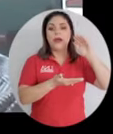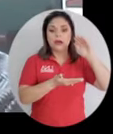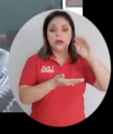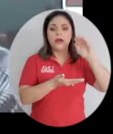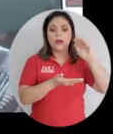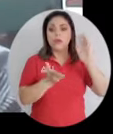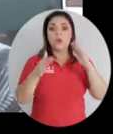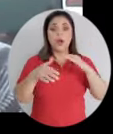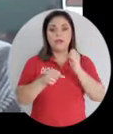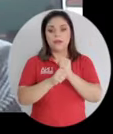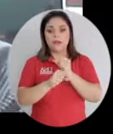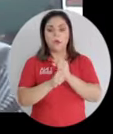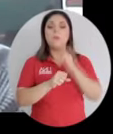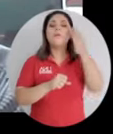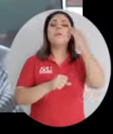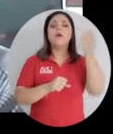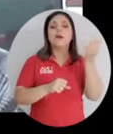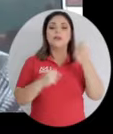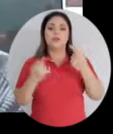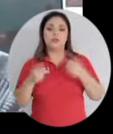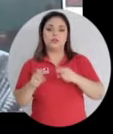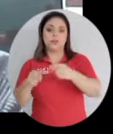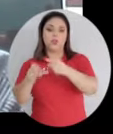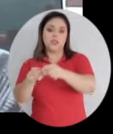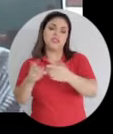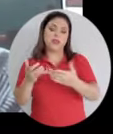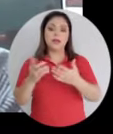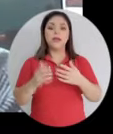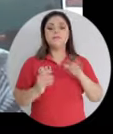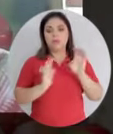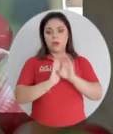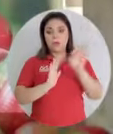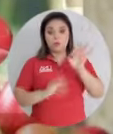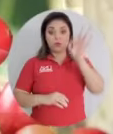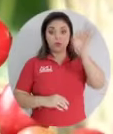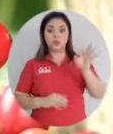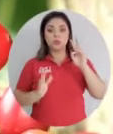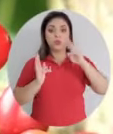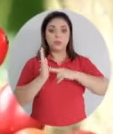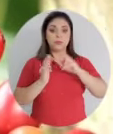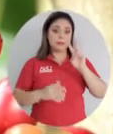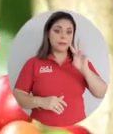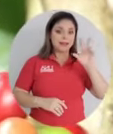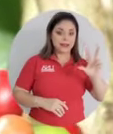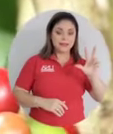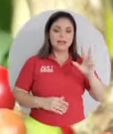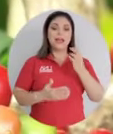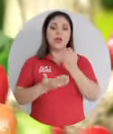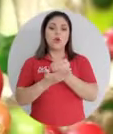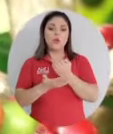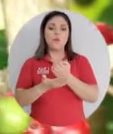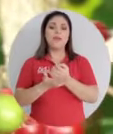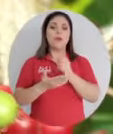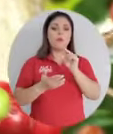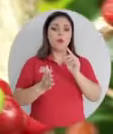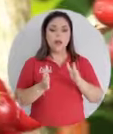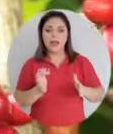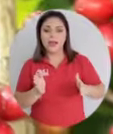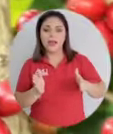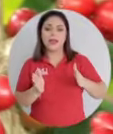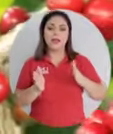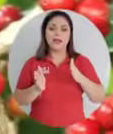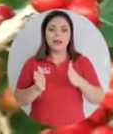poquitito como consecuencia de eso que estamos viendo ahora. O sea que vamos a entrar a un 2023 con una economía que